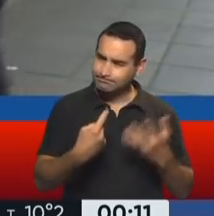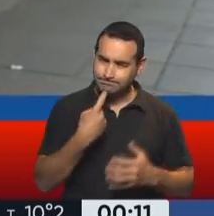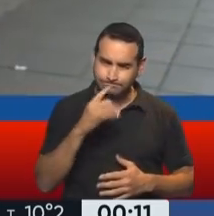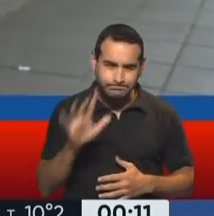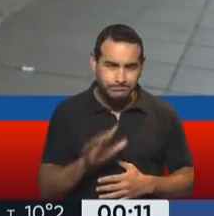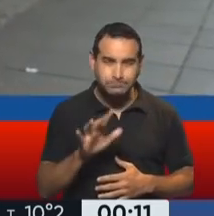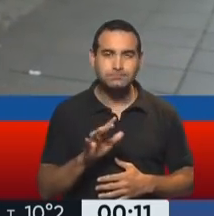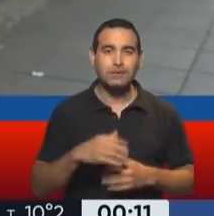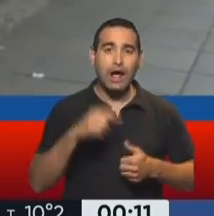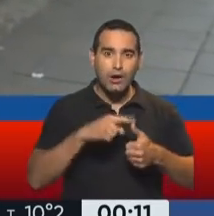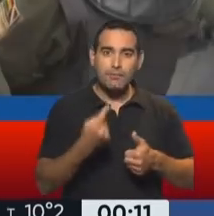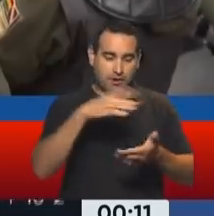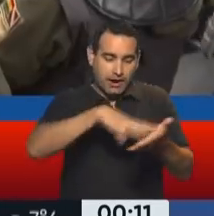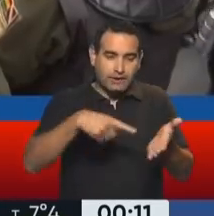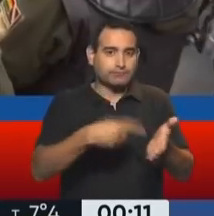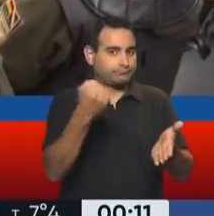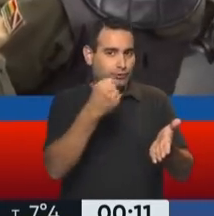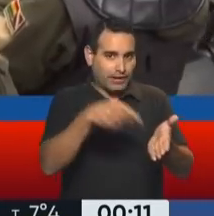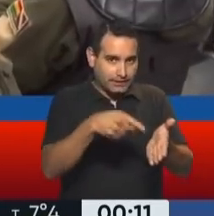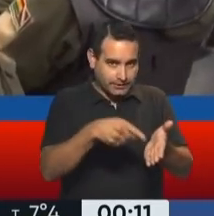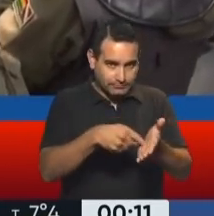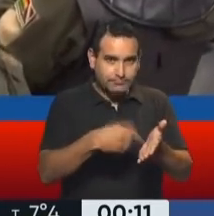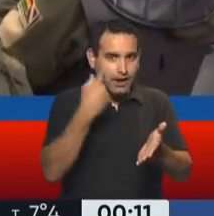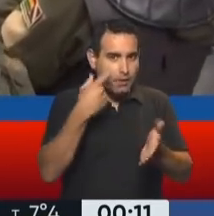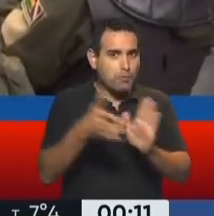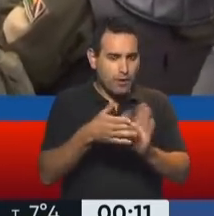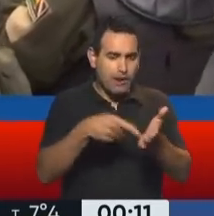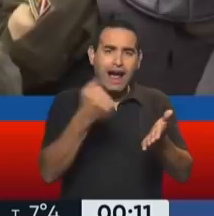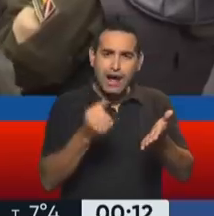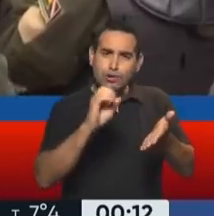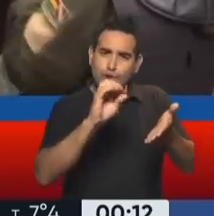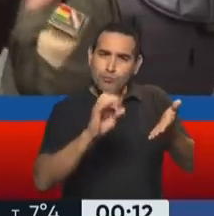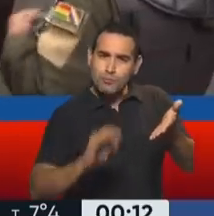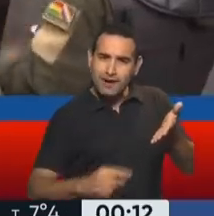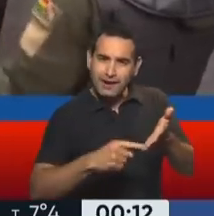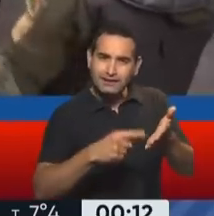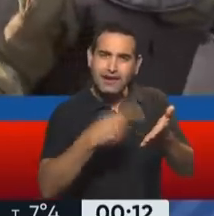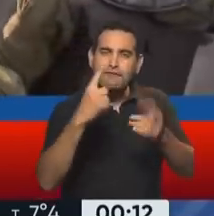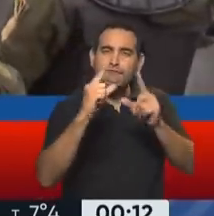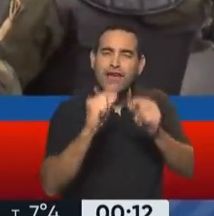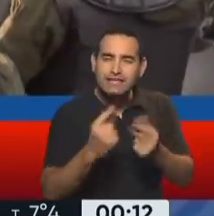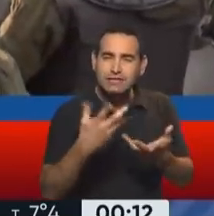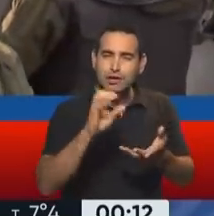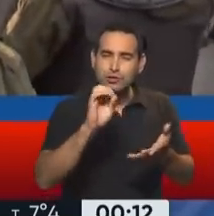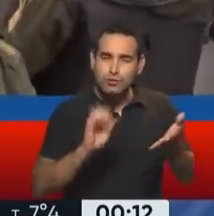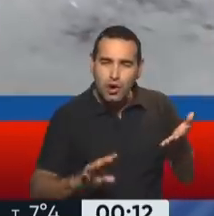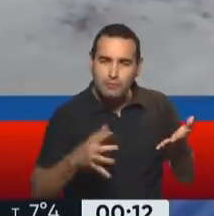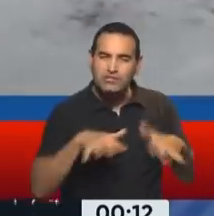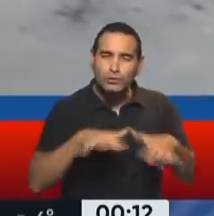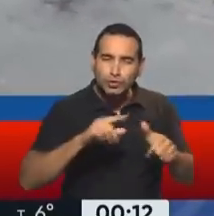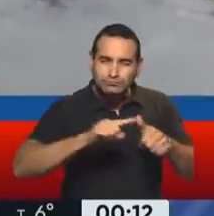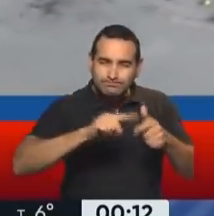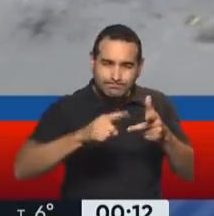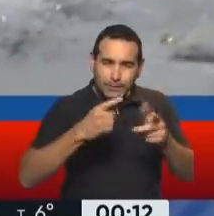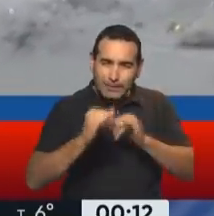el primer eslabón es esta nota. Claro. Se citan nombres, hay fechas, hay escenarios, y sin lugar a